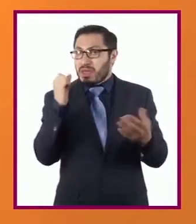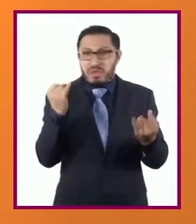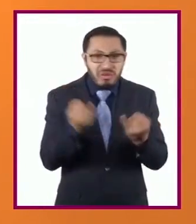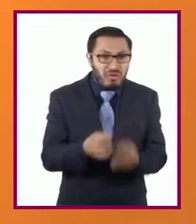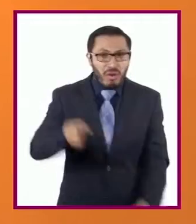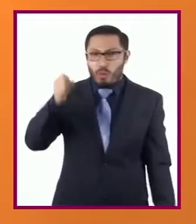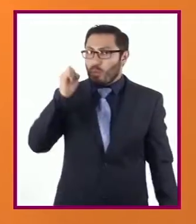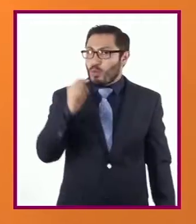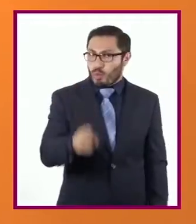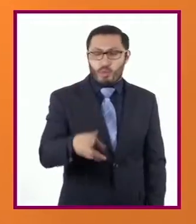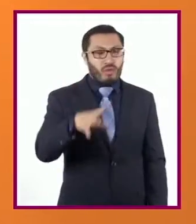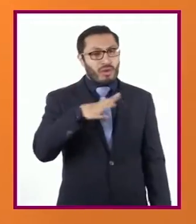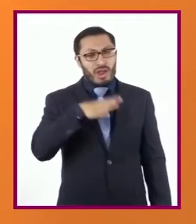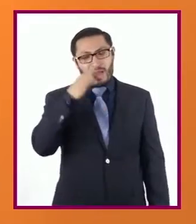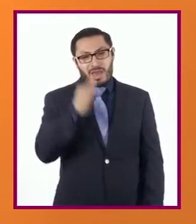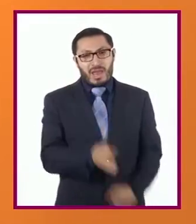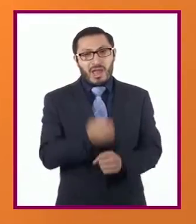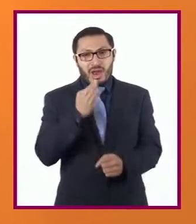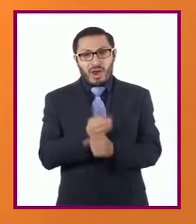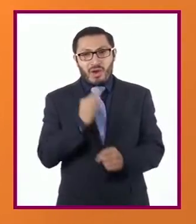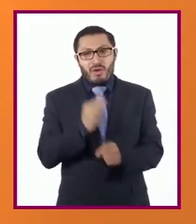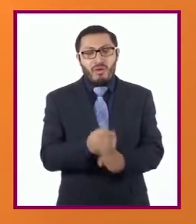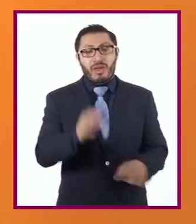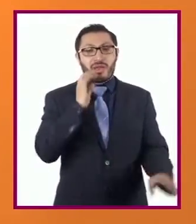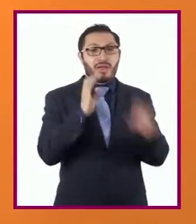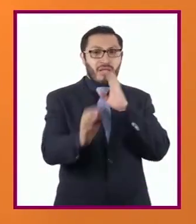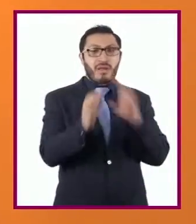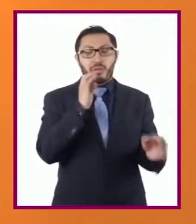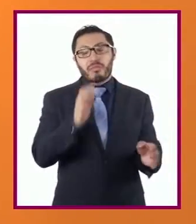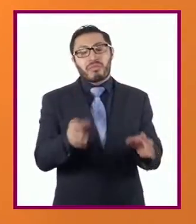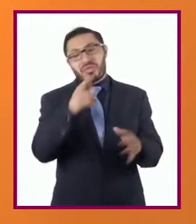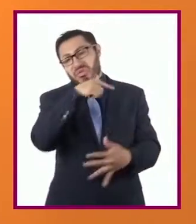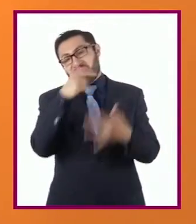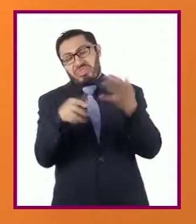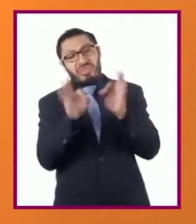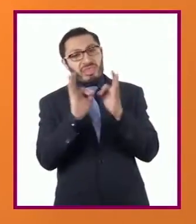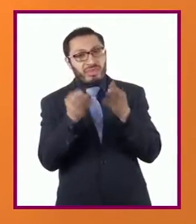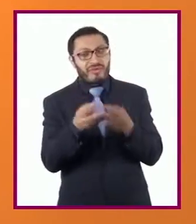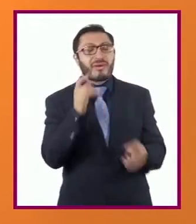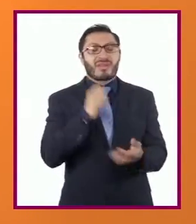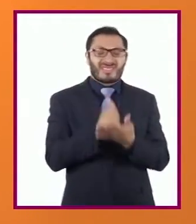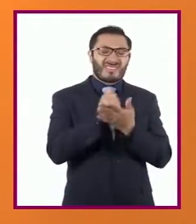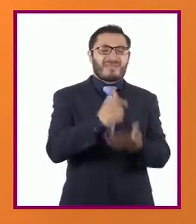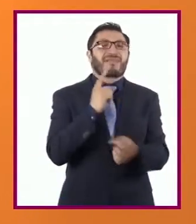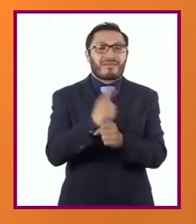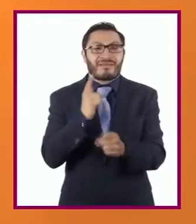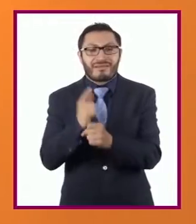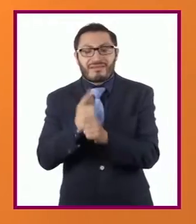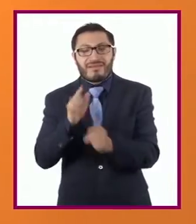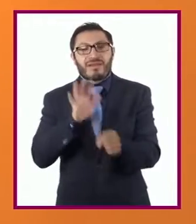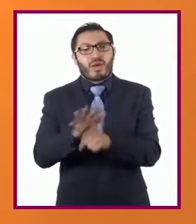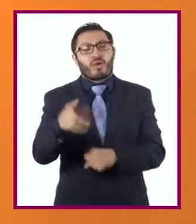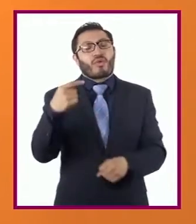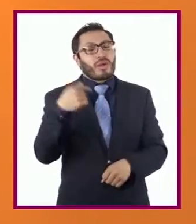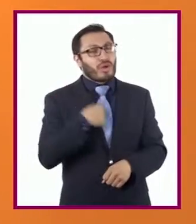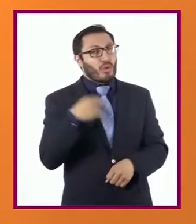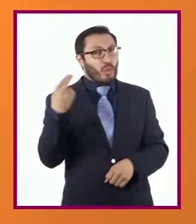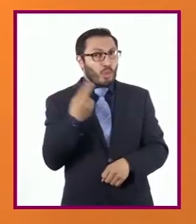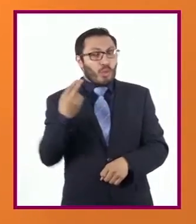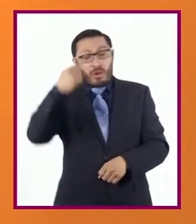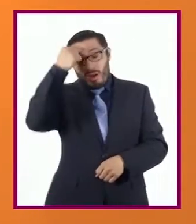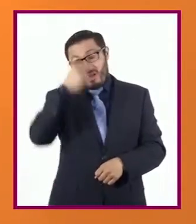en donde los medios nos pueden ayudar a identificar qué es lo que yo puedo necesitar